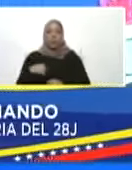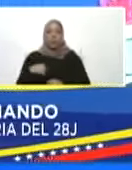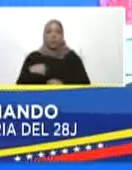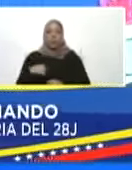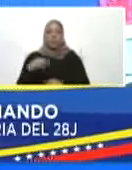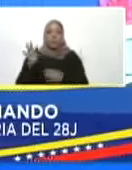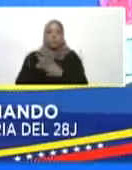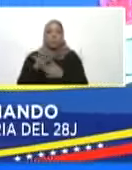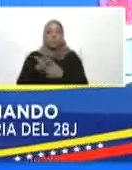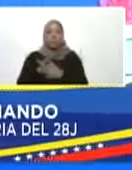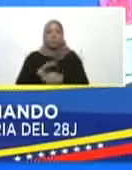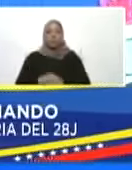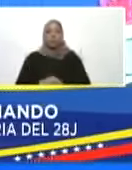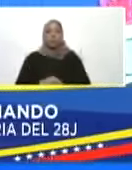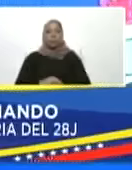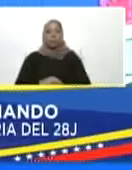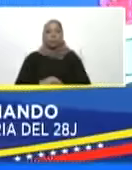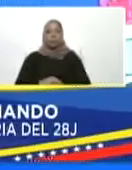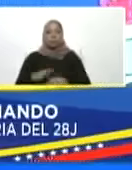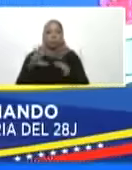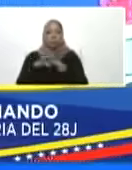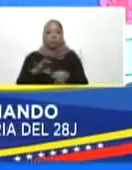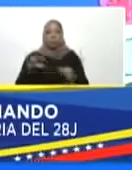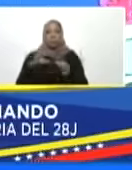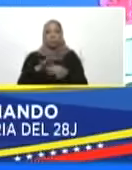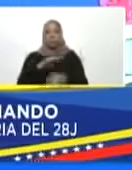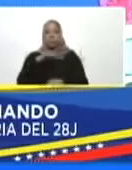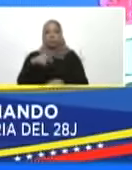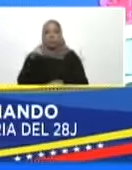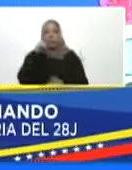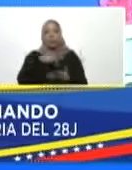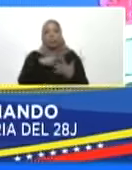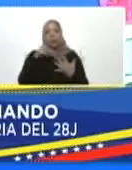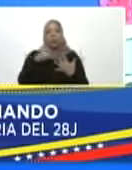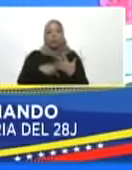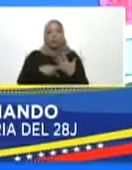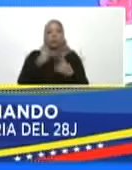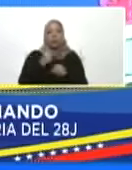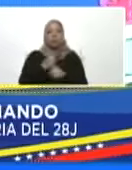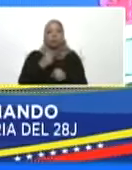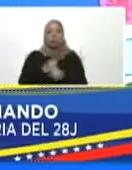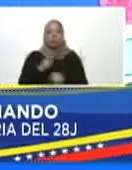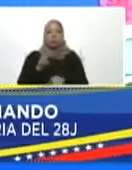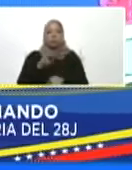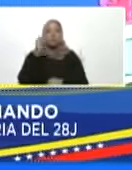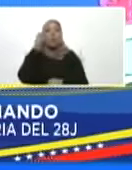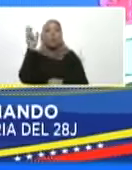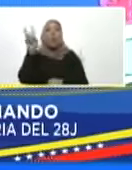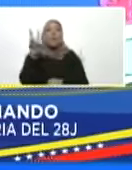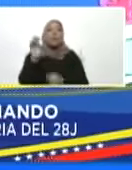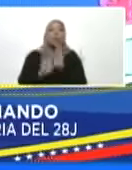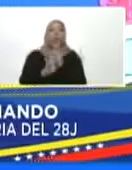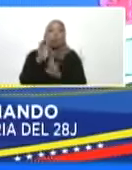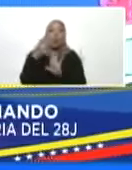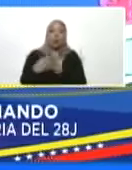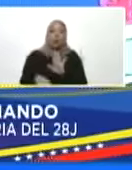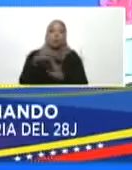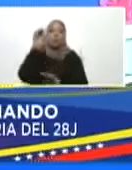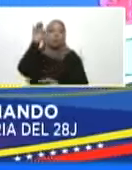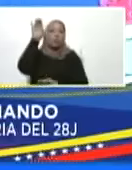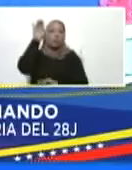en función de grandes consensos, de un gran programa, de la Venezuela potencia y del derecho al